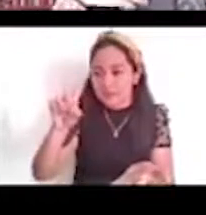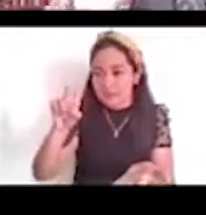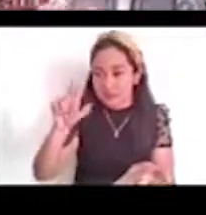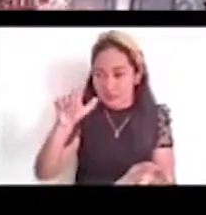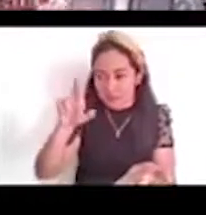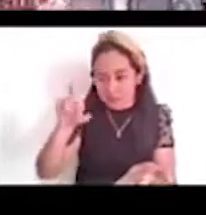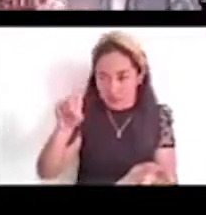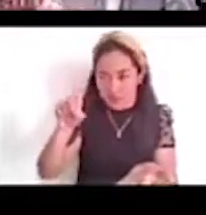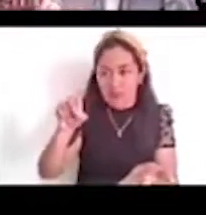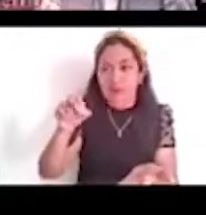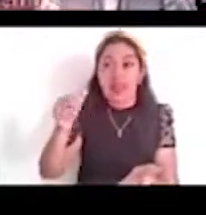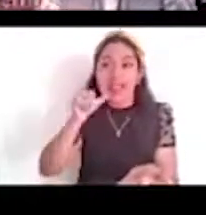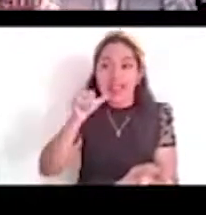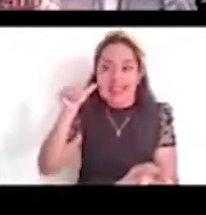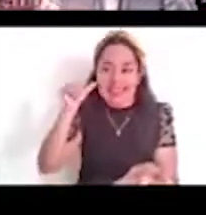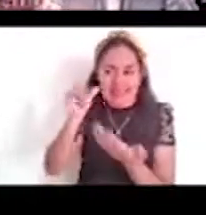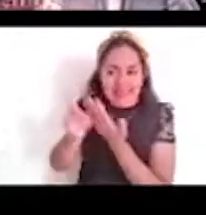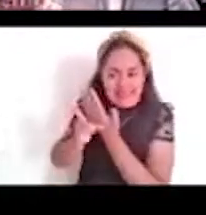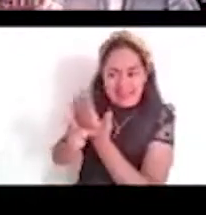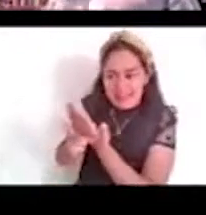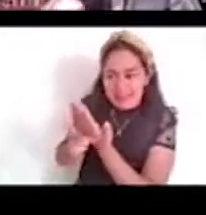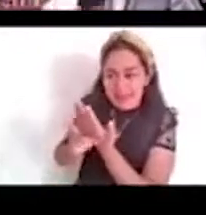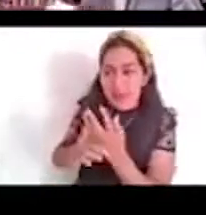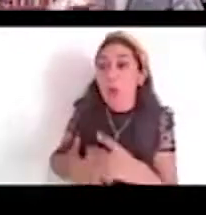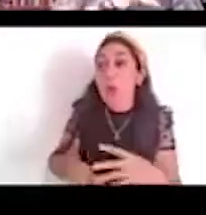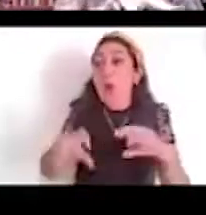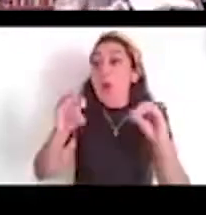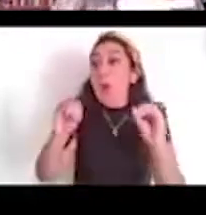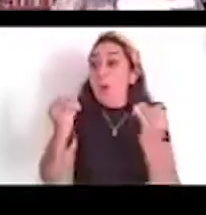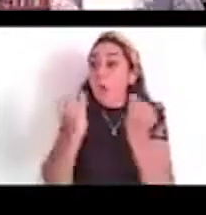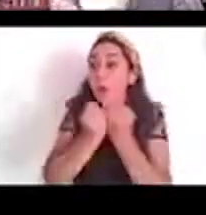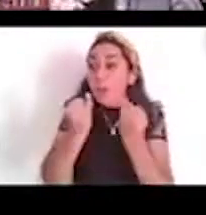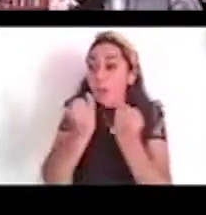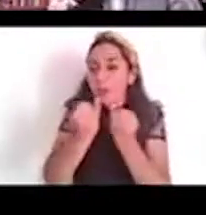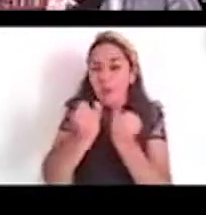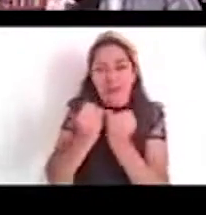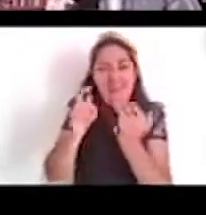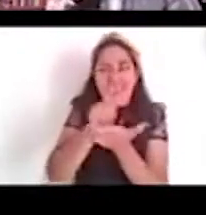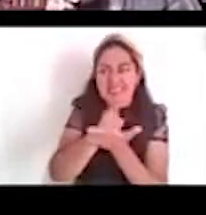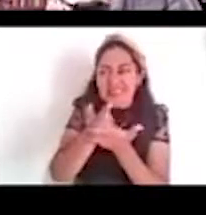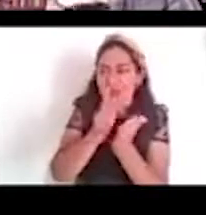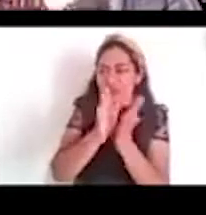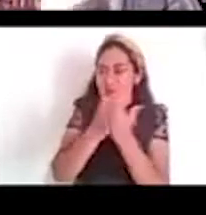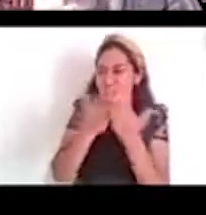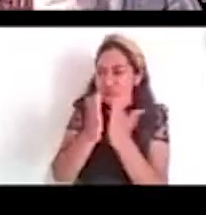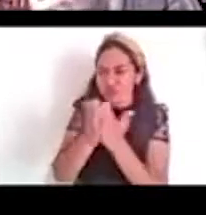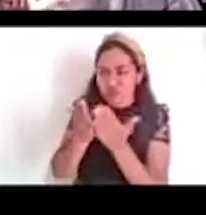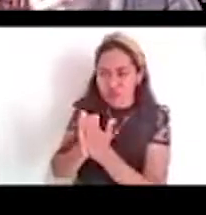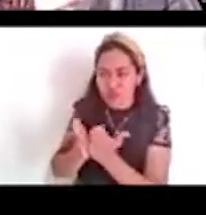o los grandes tomos de la monarquía indiana, en donde,